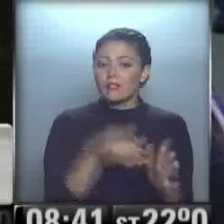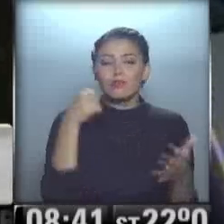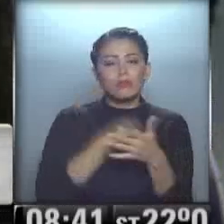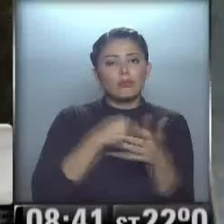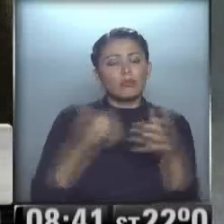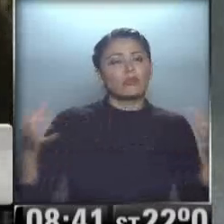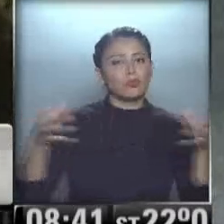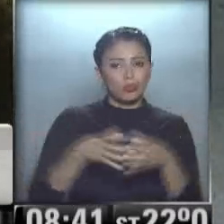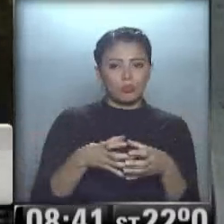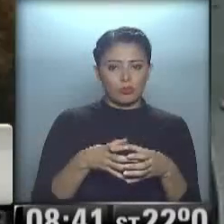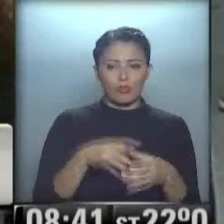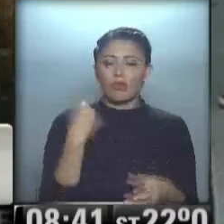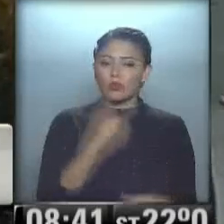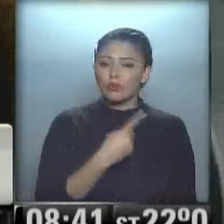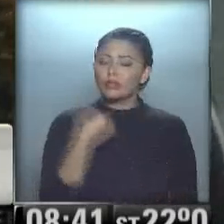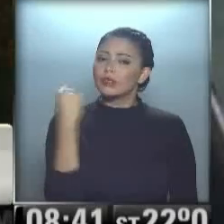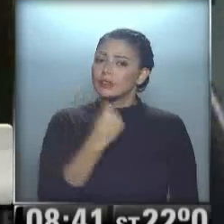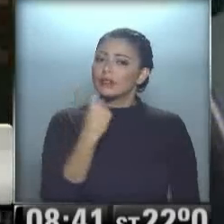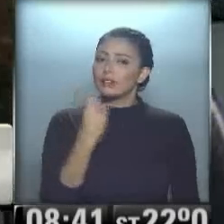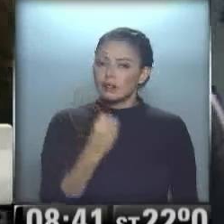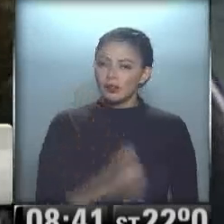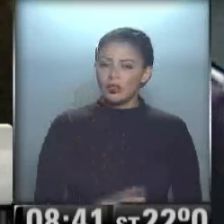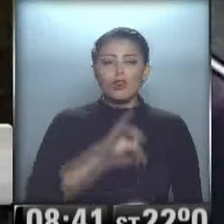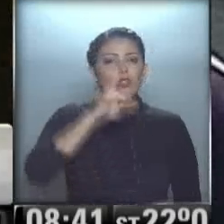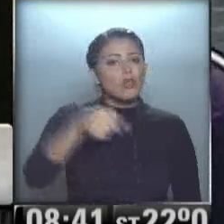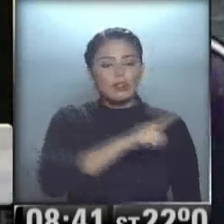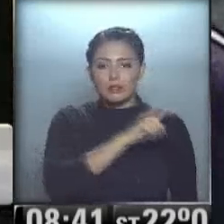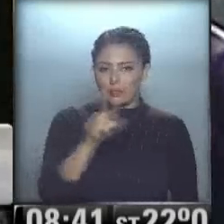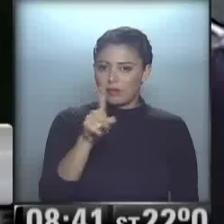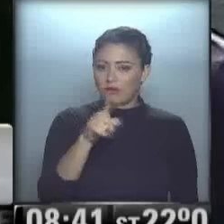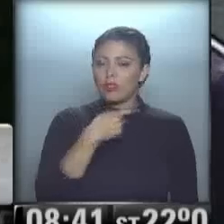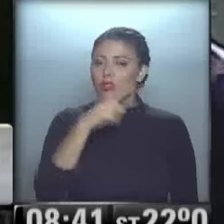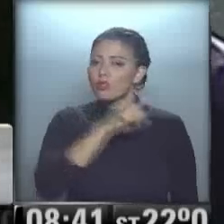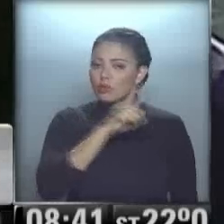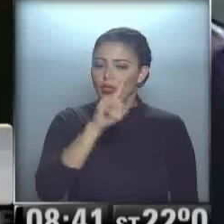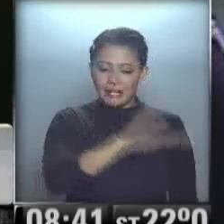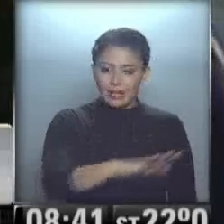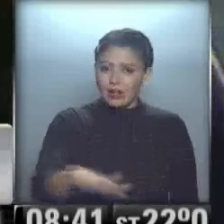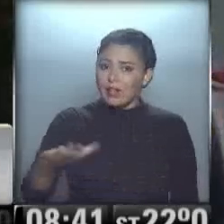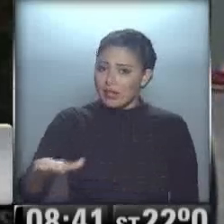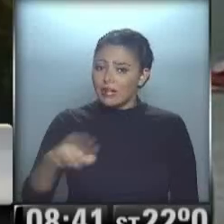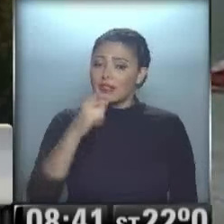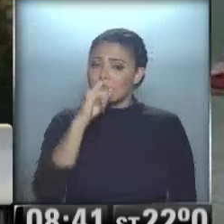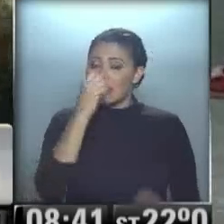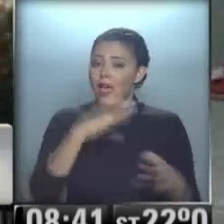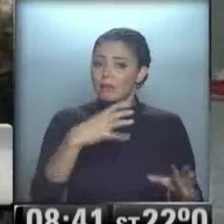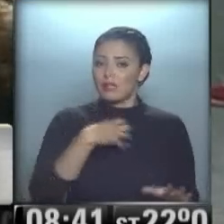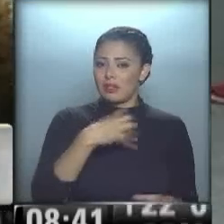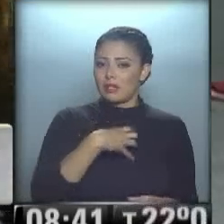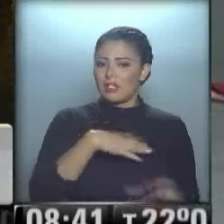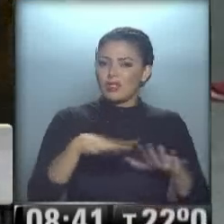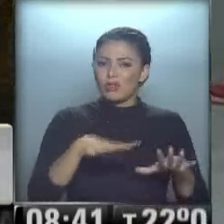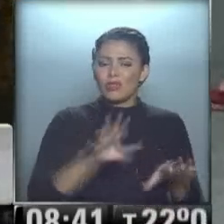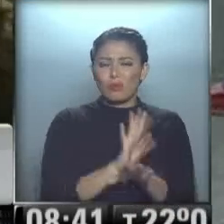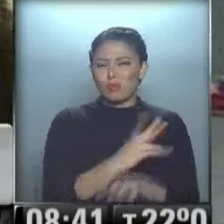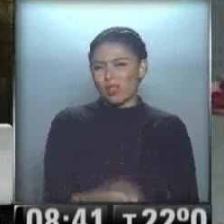de Conjunto porque nosotros lo que insistimos es que no queremos que la eh los nenes estos que ingresan estén en condiciones